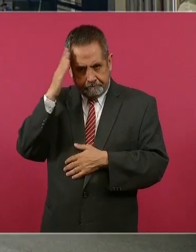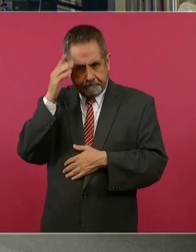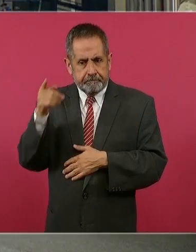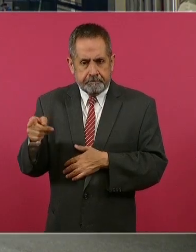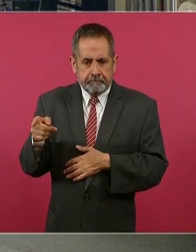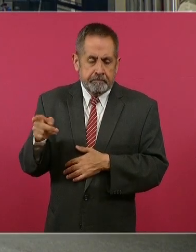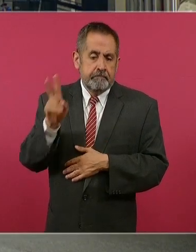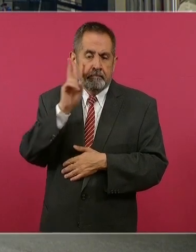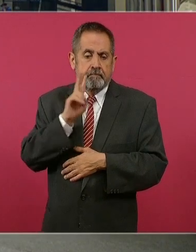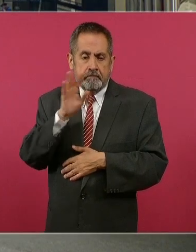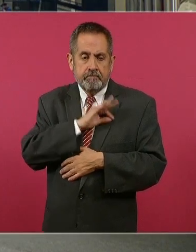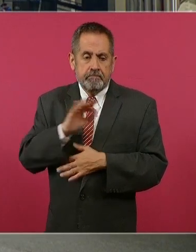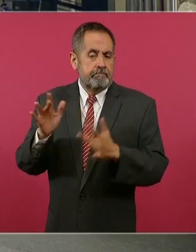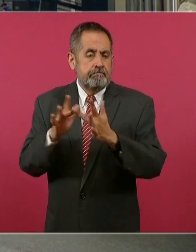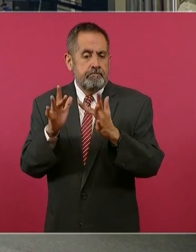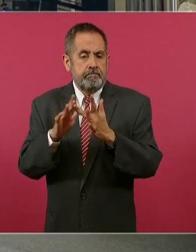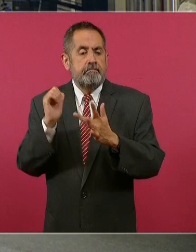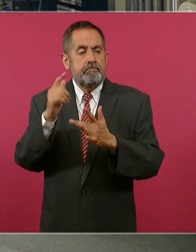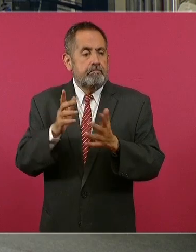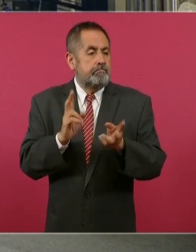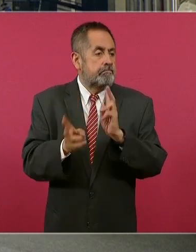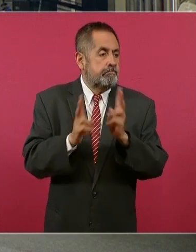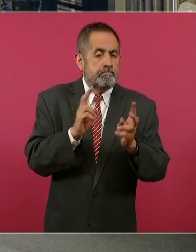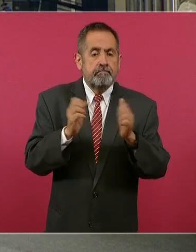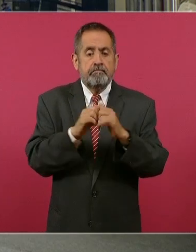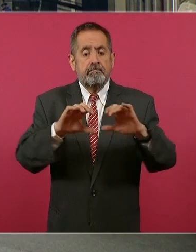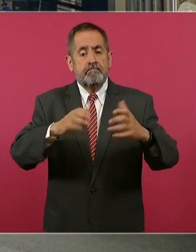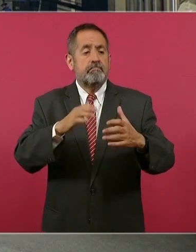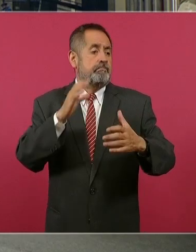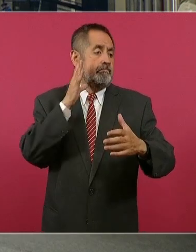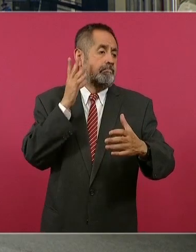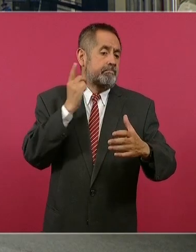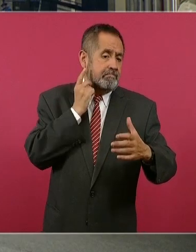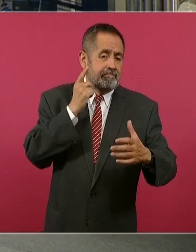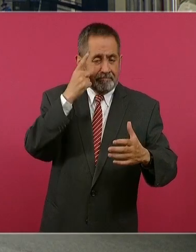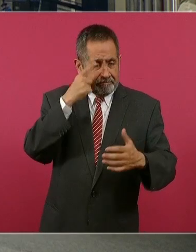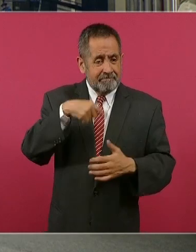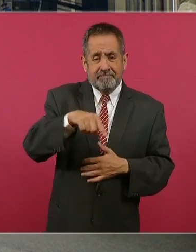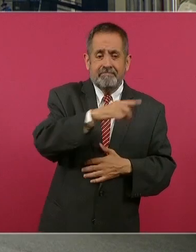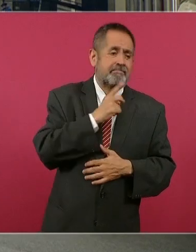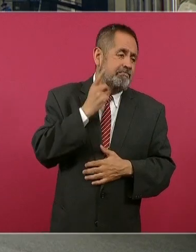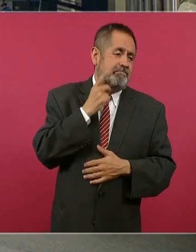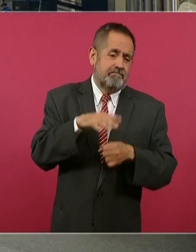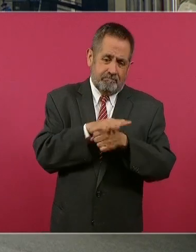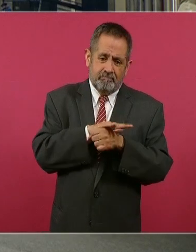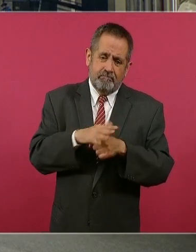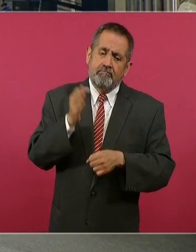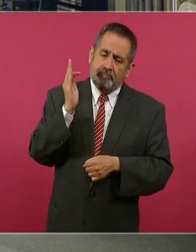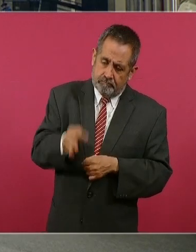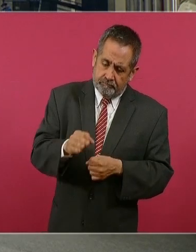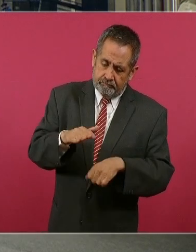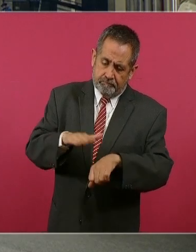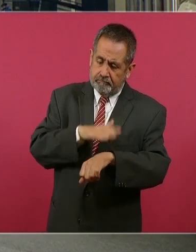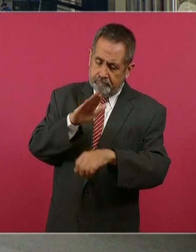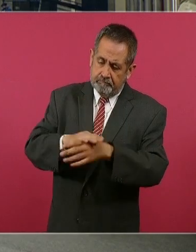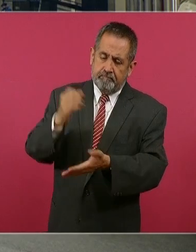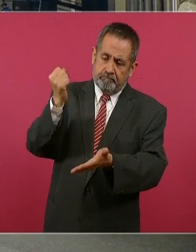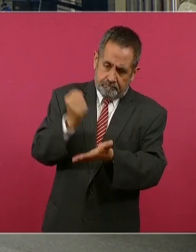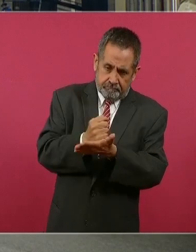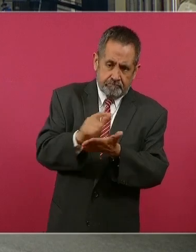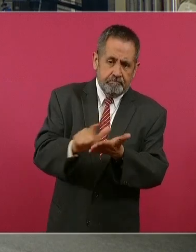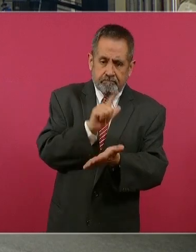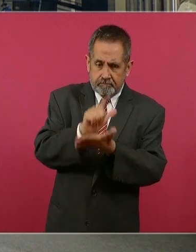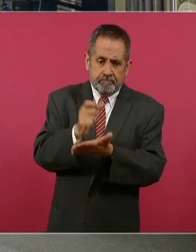Alejandro Encinas, se pudiera estar platicando con el Congreso, pues para sensibilizar a los diputados locales, prácticamente sería, es el